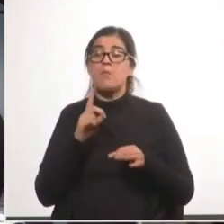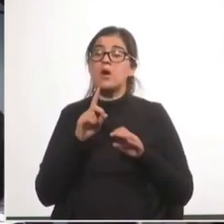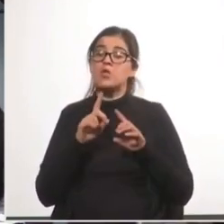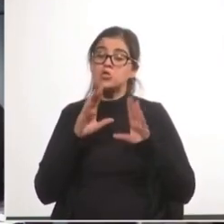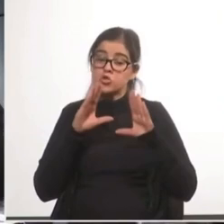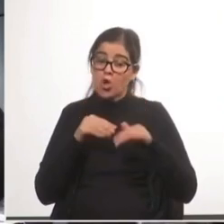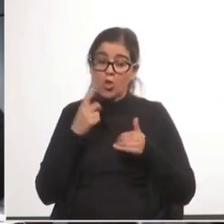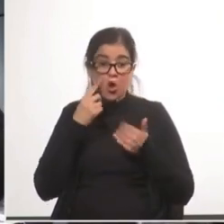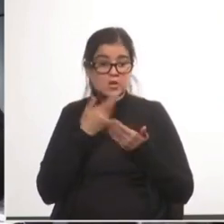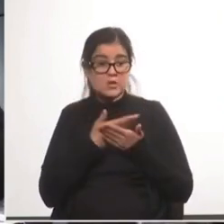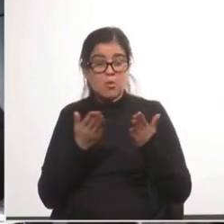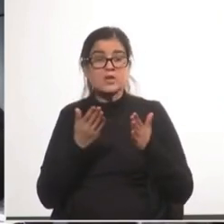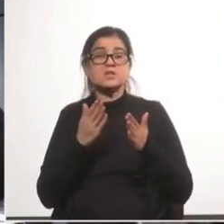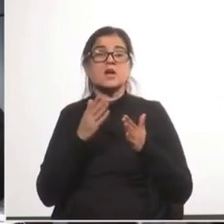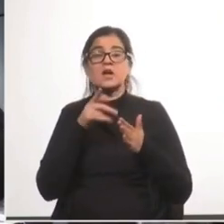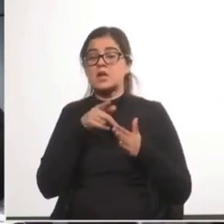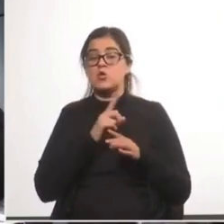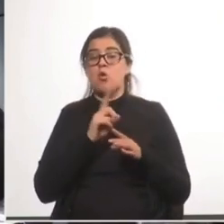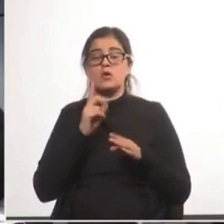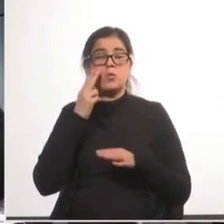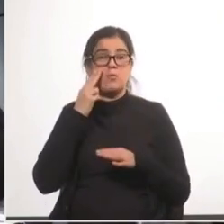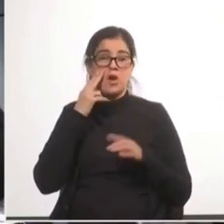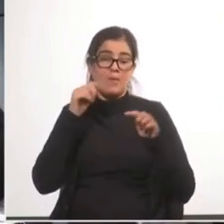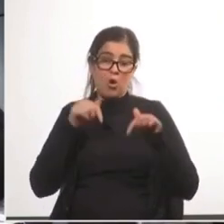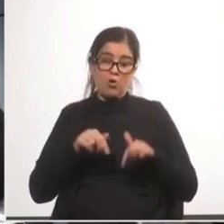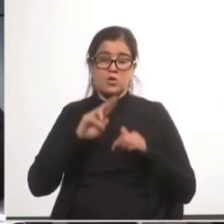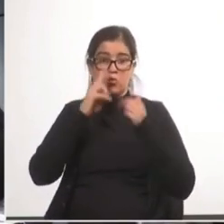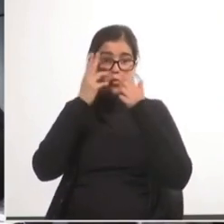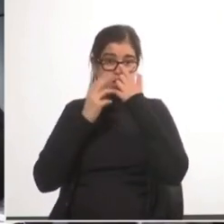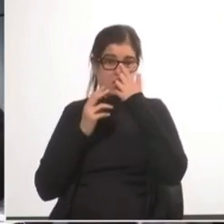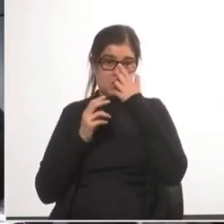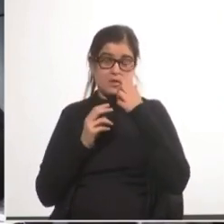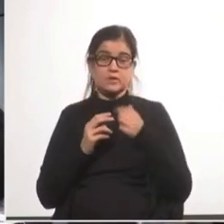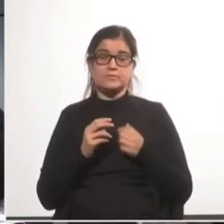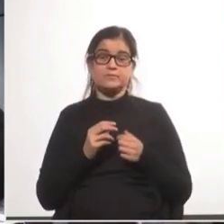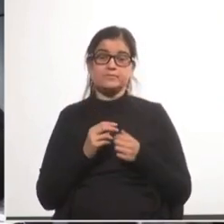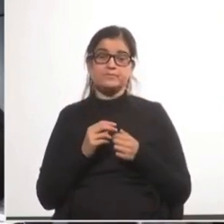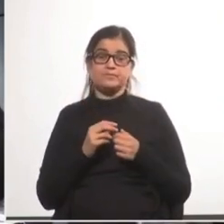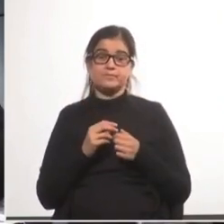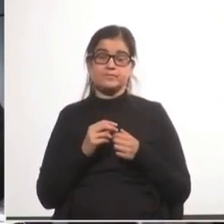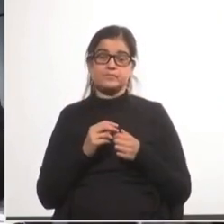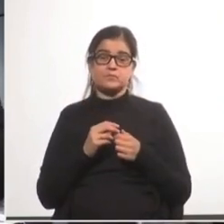las evidencias nos muestran que ese no es un problema hoy en el Uruguay.